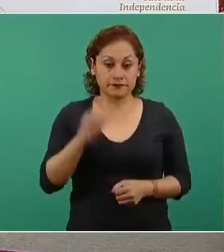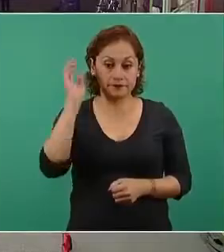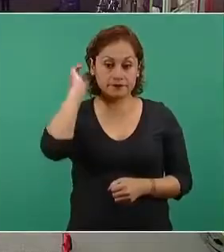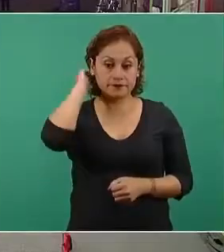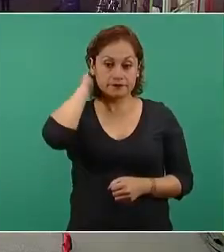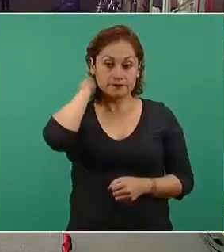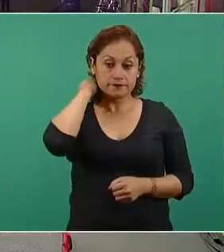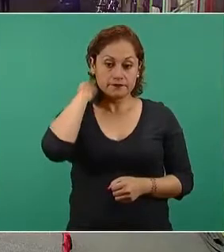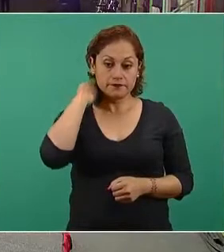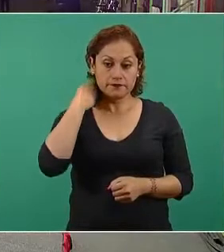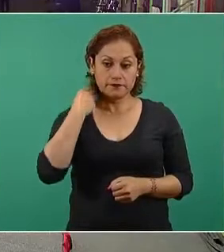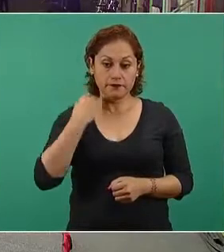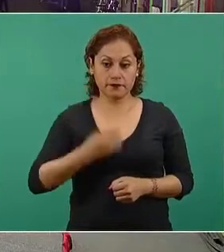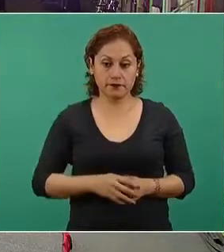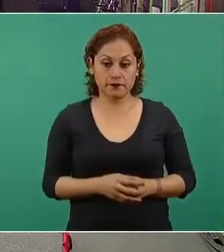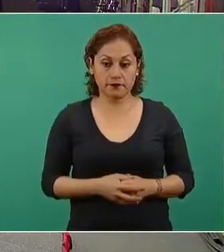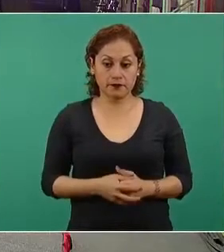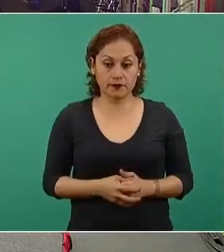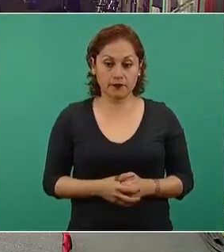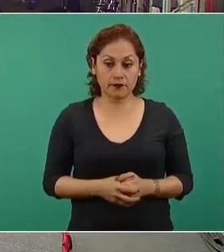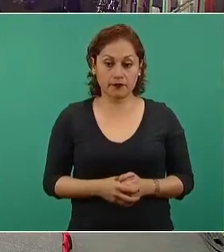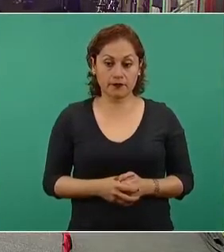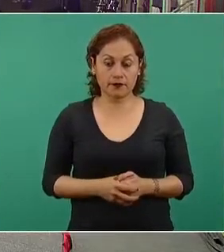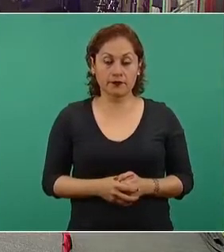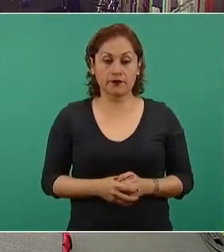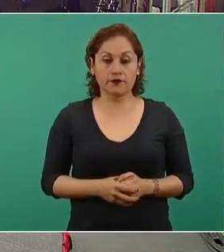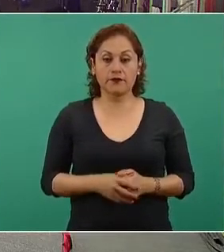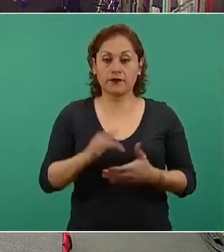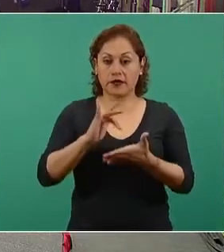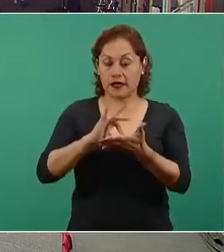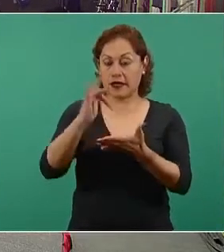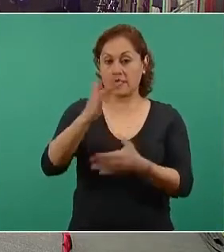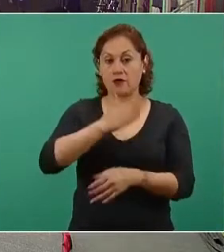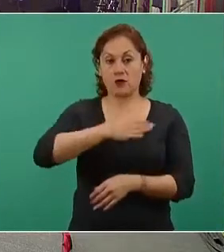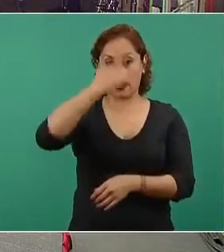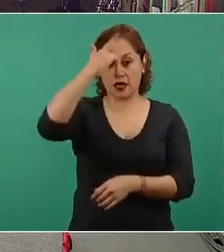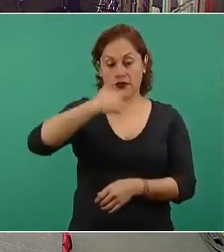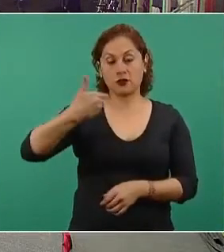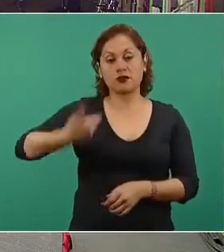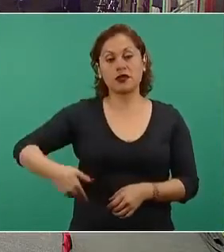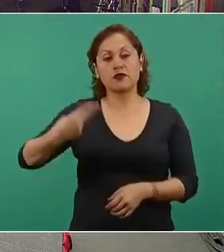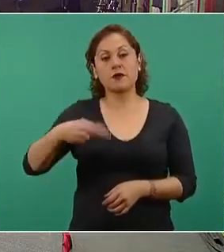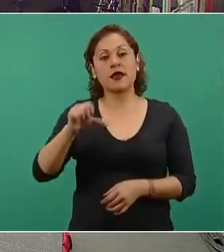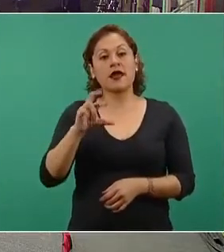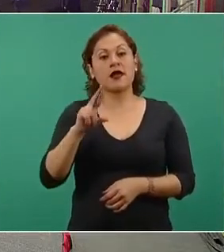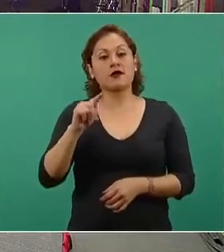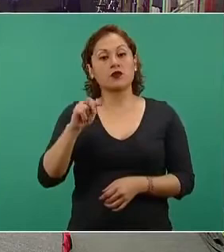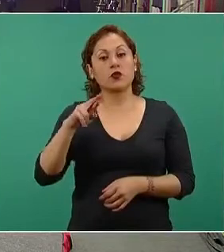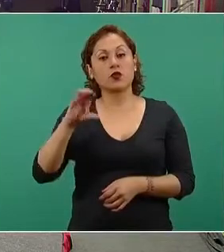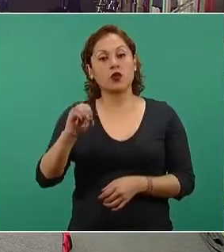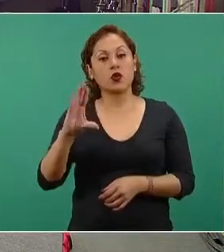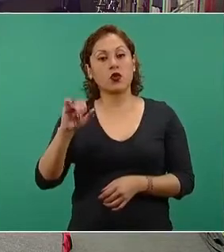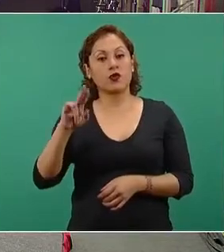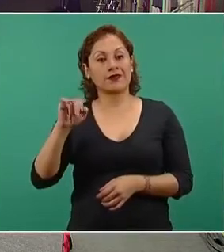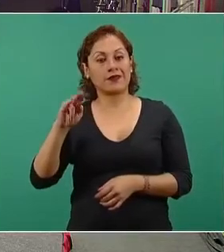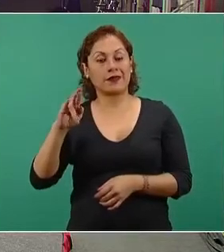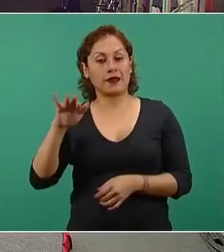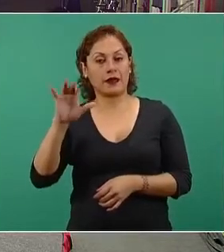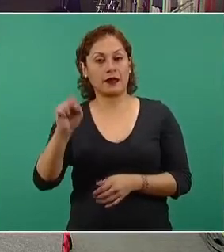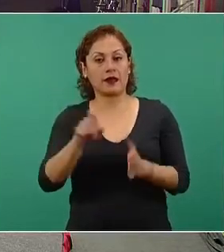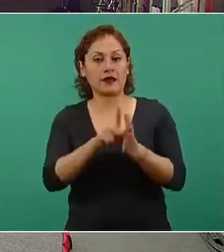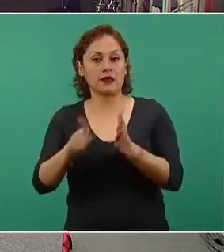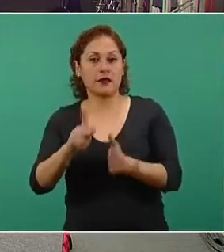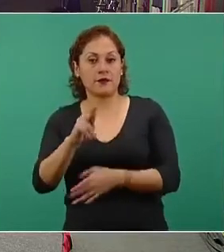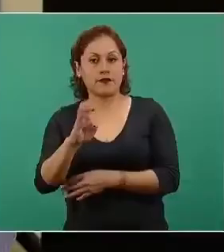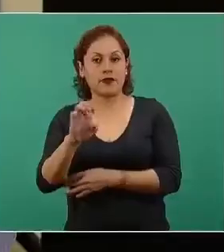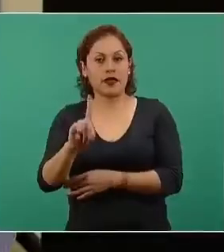Adelante. Gracias, buenas noches. Arturo Contreras, de pie de página. Nos hacen muchas preguntas desde Guadalajara,